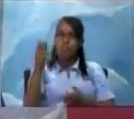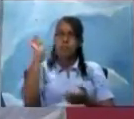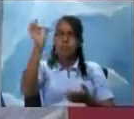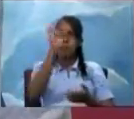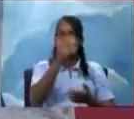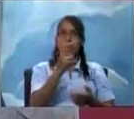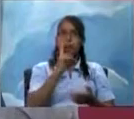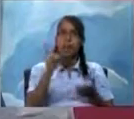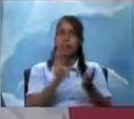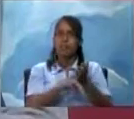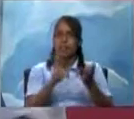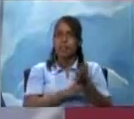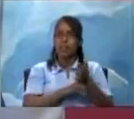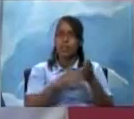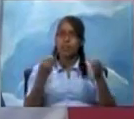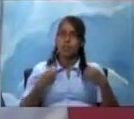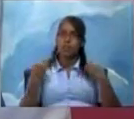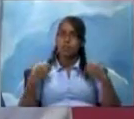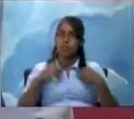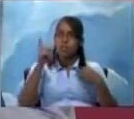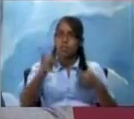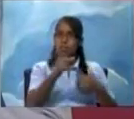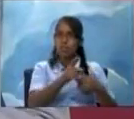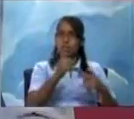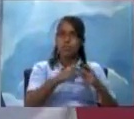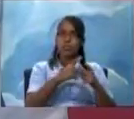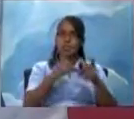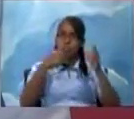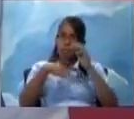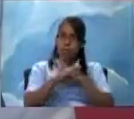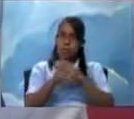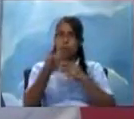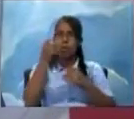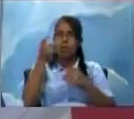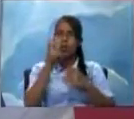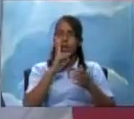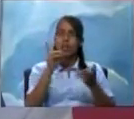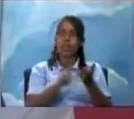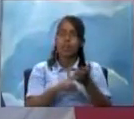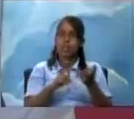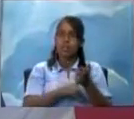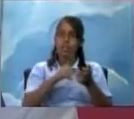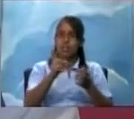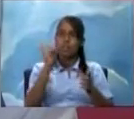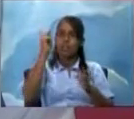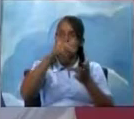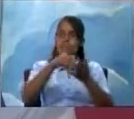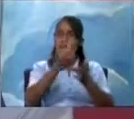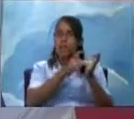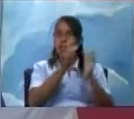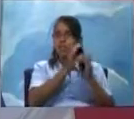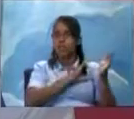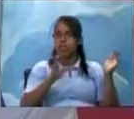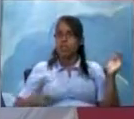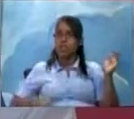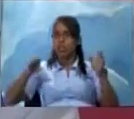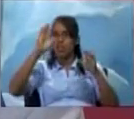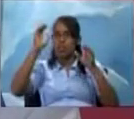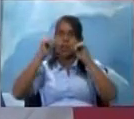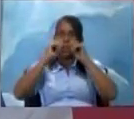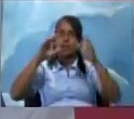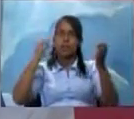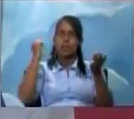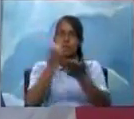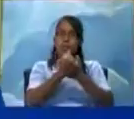que se predica la verdad, vive la verdad esa persona, bueno, vamos a buscar la verdad allí a través de Jesucristo. Que Dios les